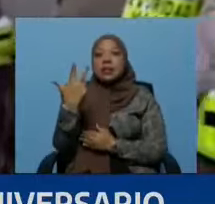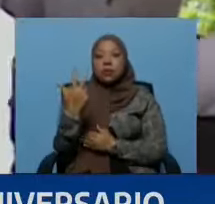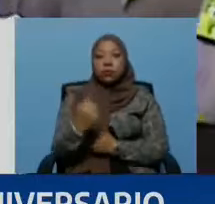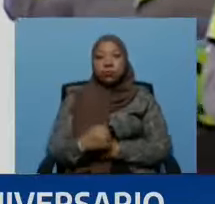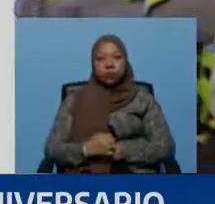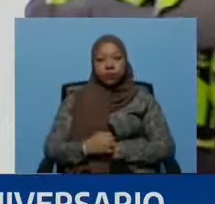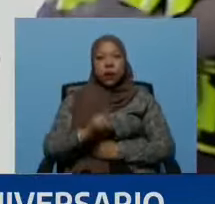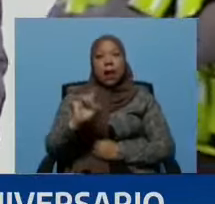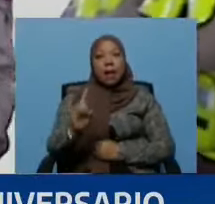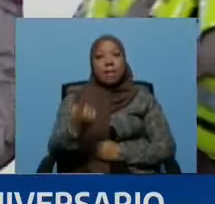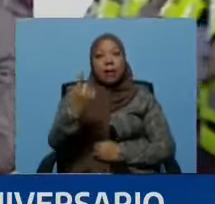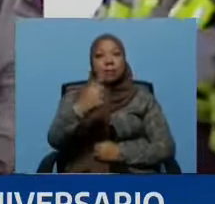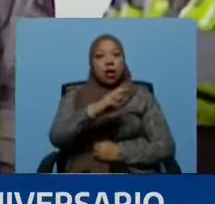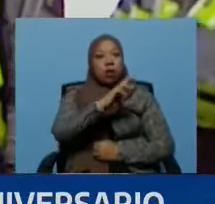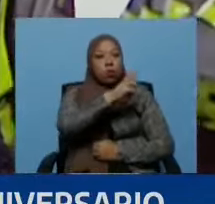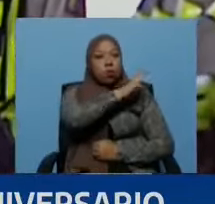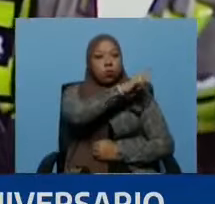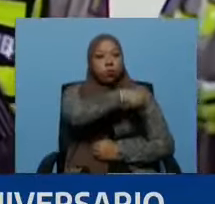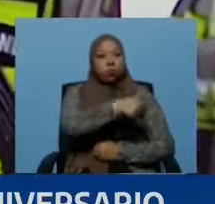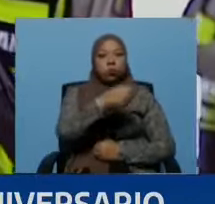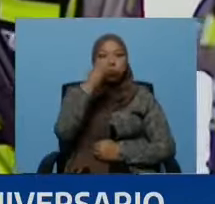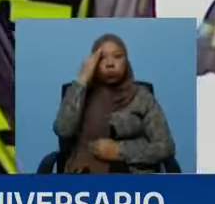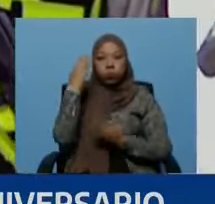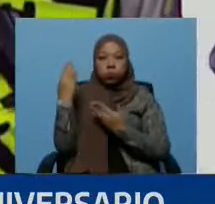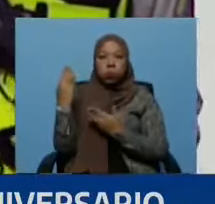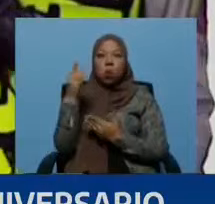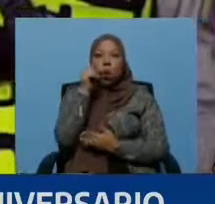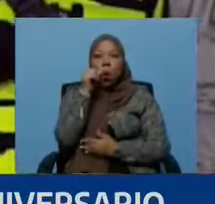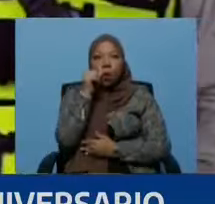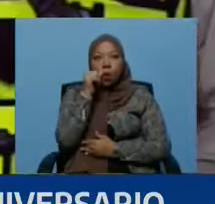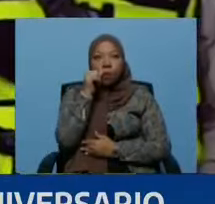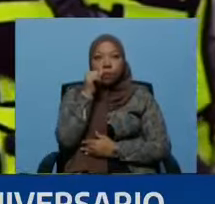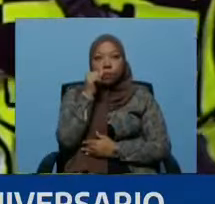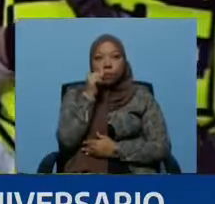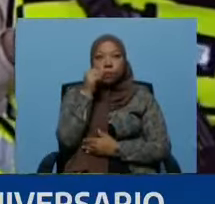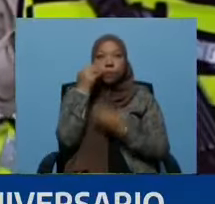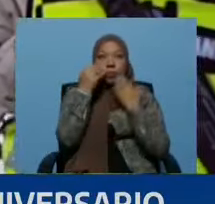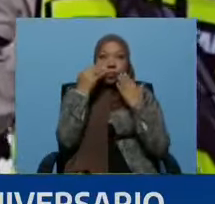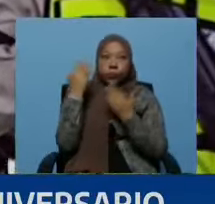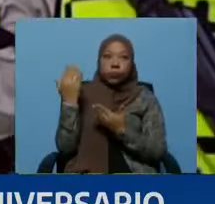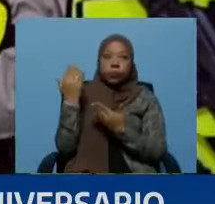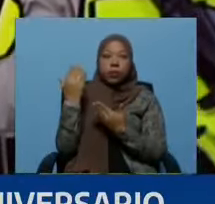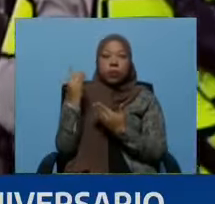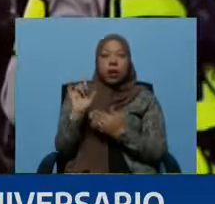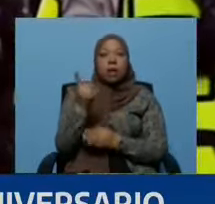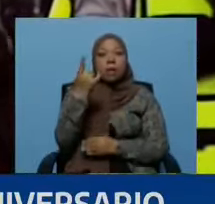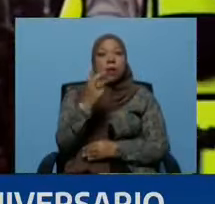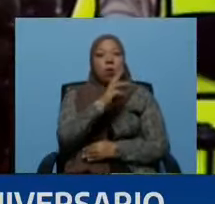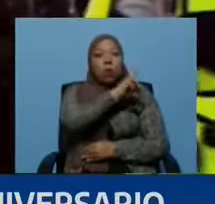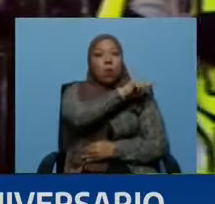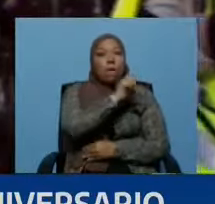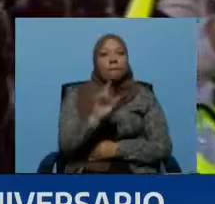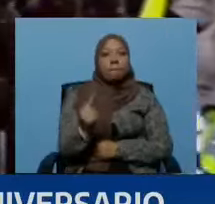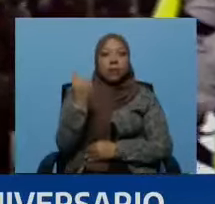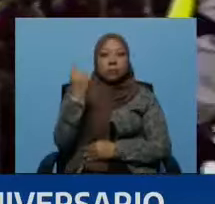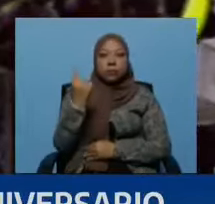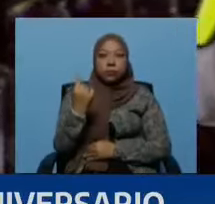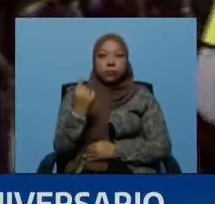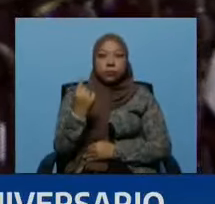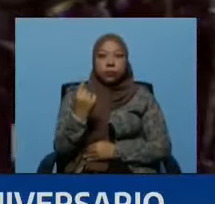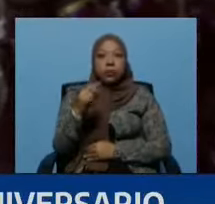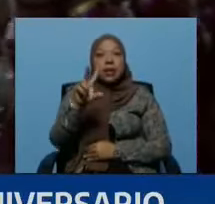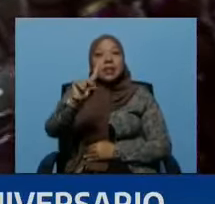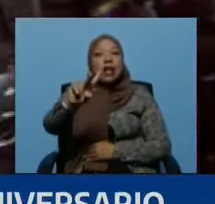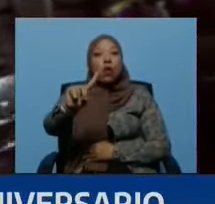Sargento Primero, Carlos Olivero Machado. Sargento Primero, Alvin Azuaje Pereira. y